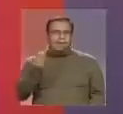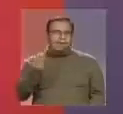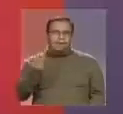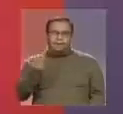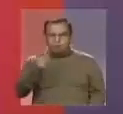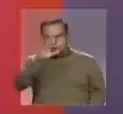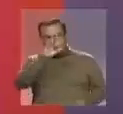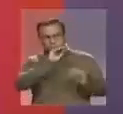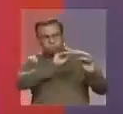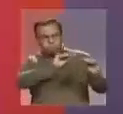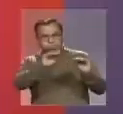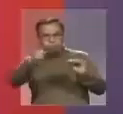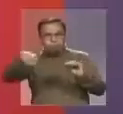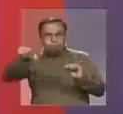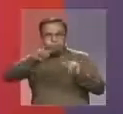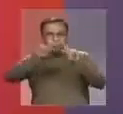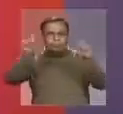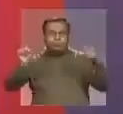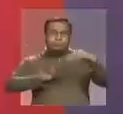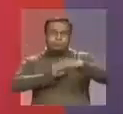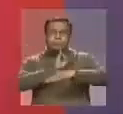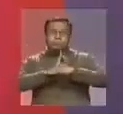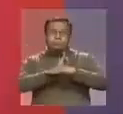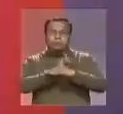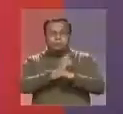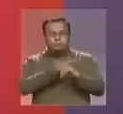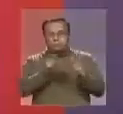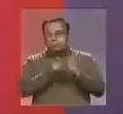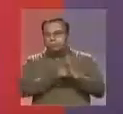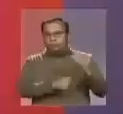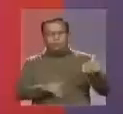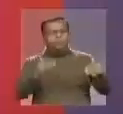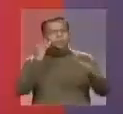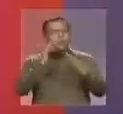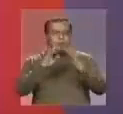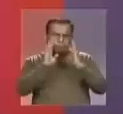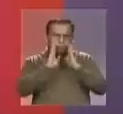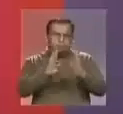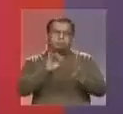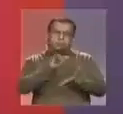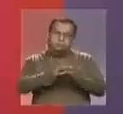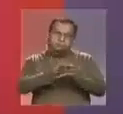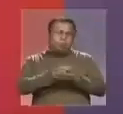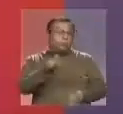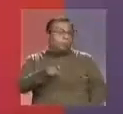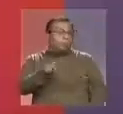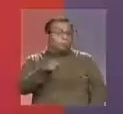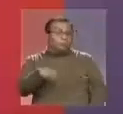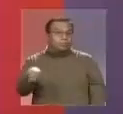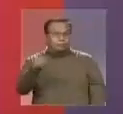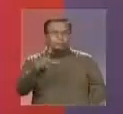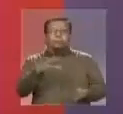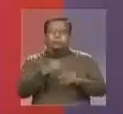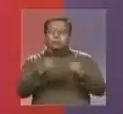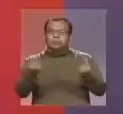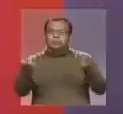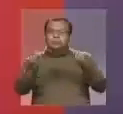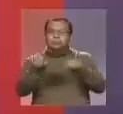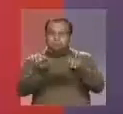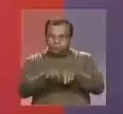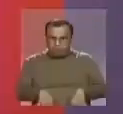esas capacitaciones al interior de las instituciones, no va a haber una buena atención y esto es necesario. También también